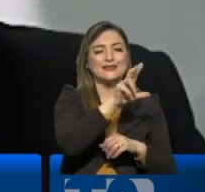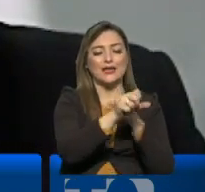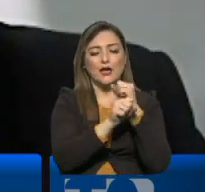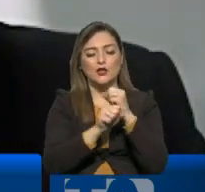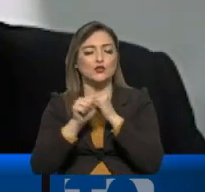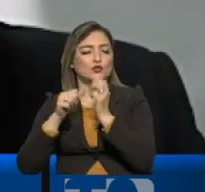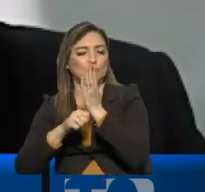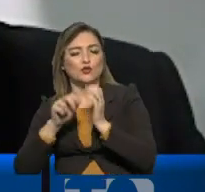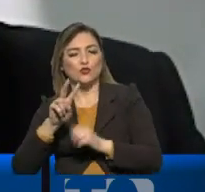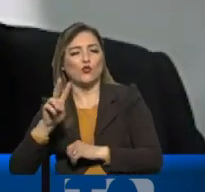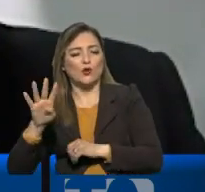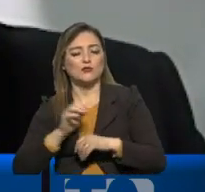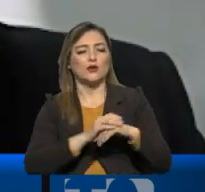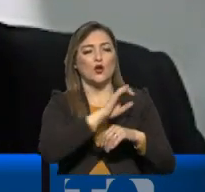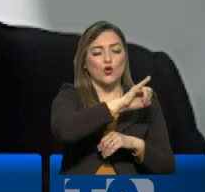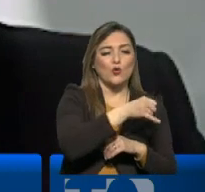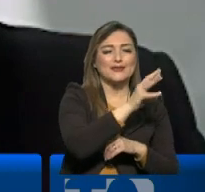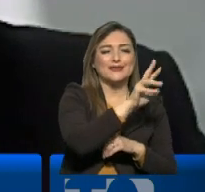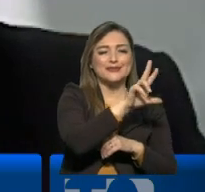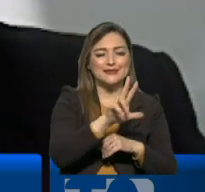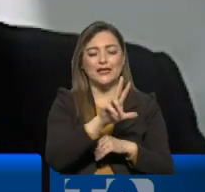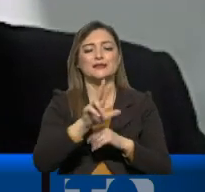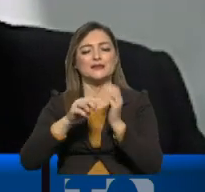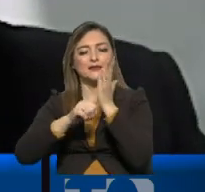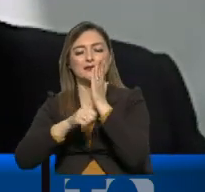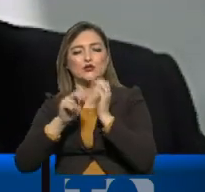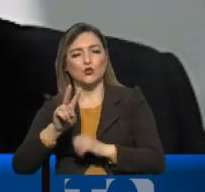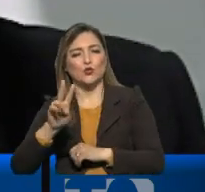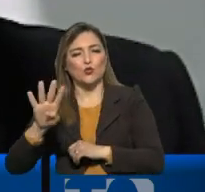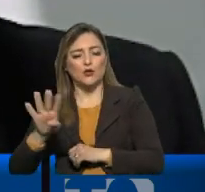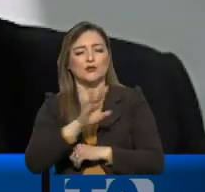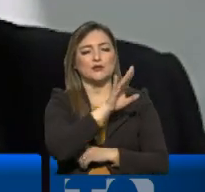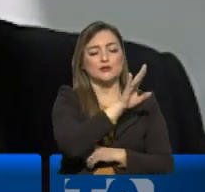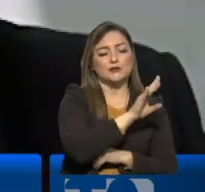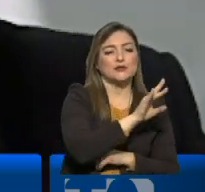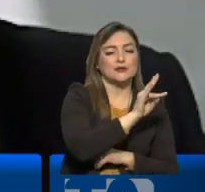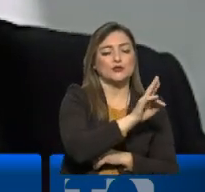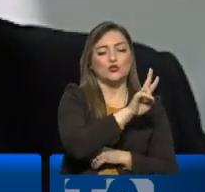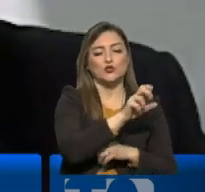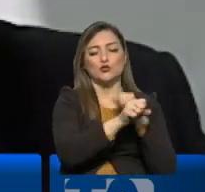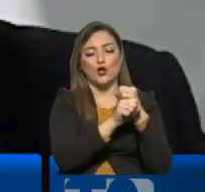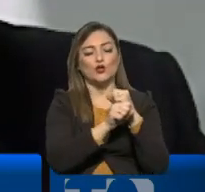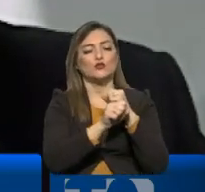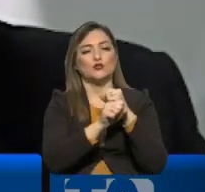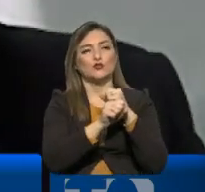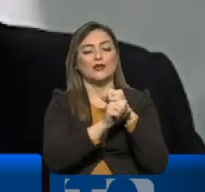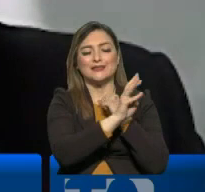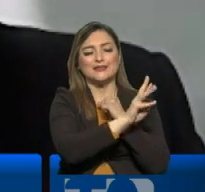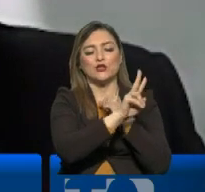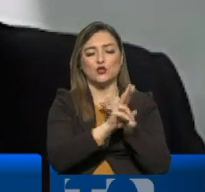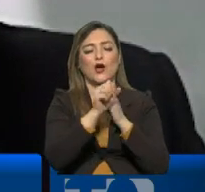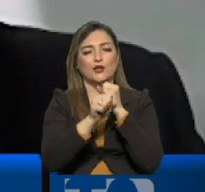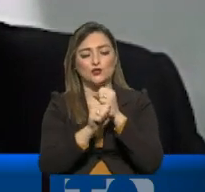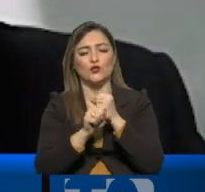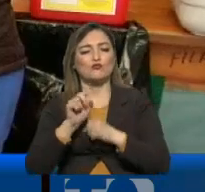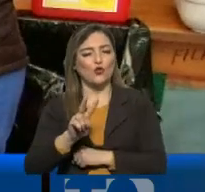jueves 63 con cédula impar, el viernes 62 años con cédula par y el sábado 62 años con